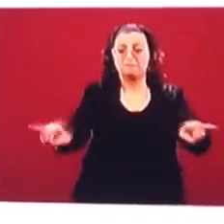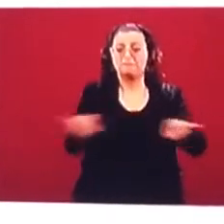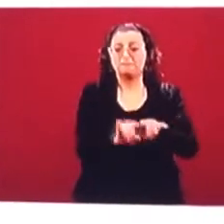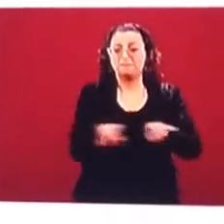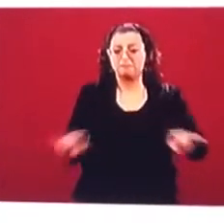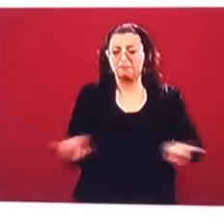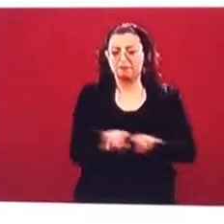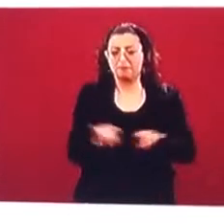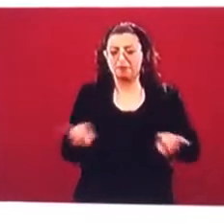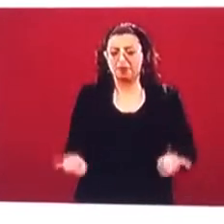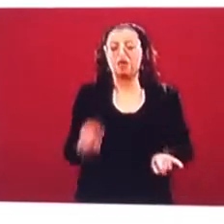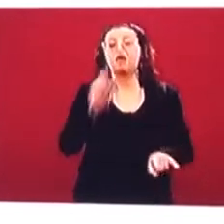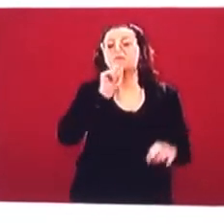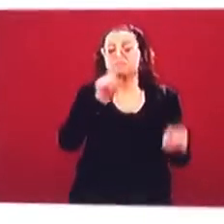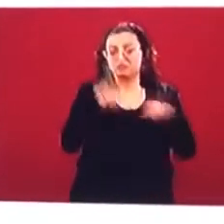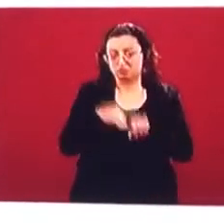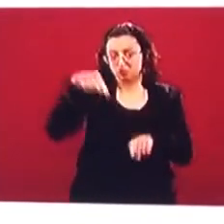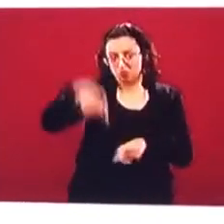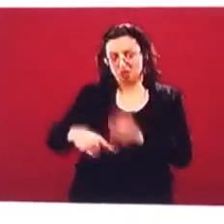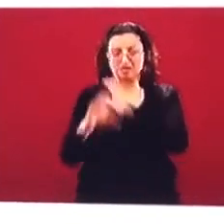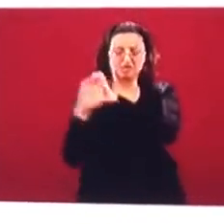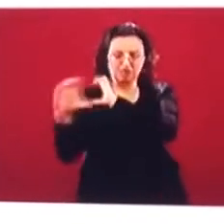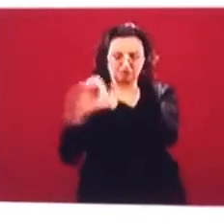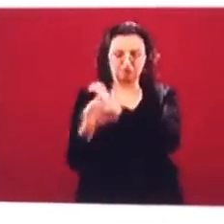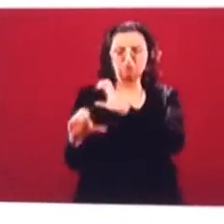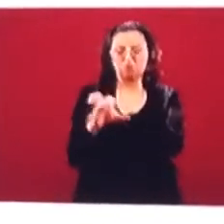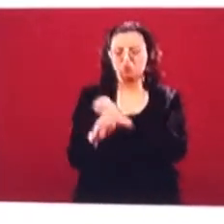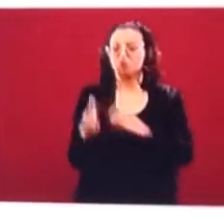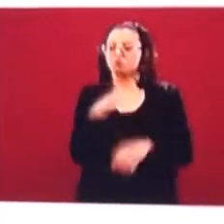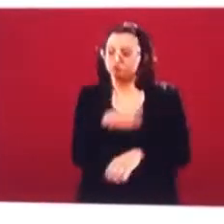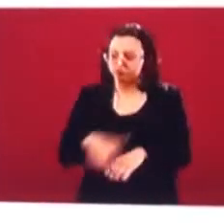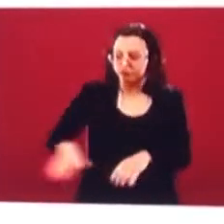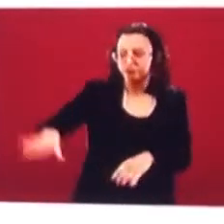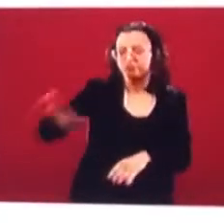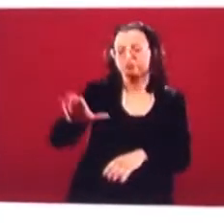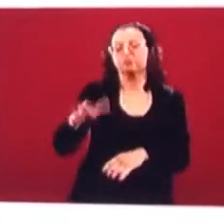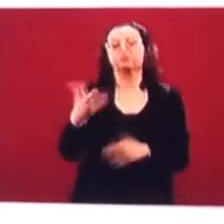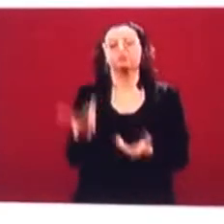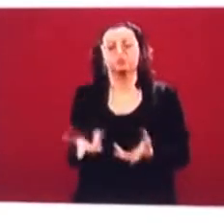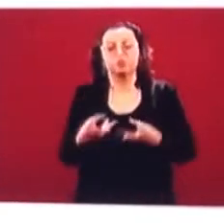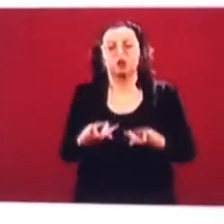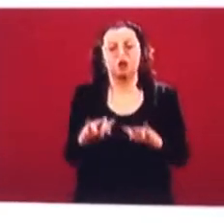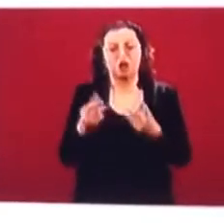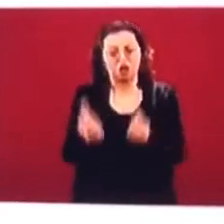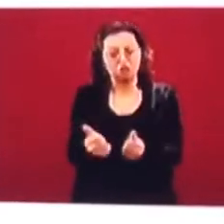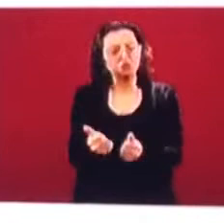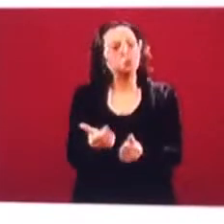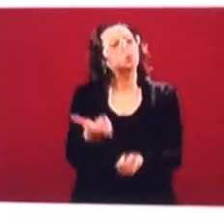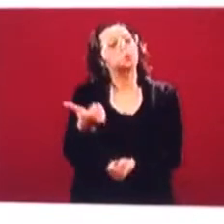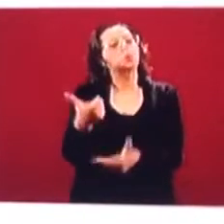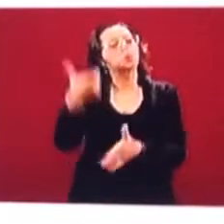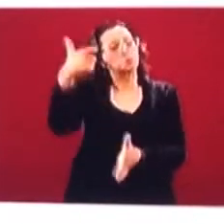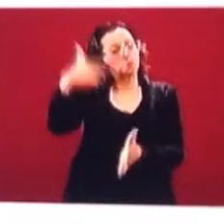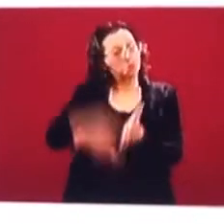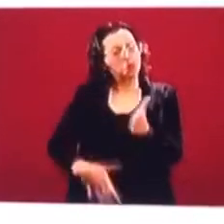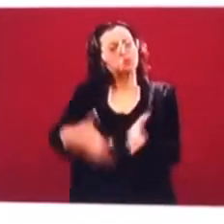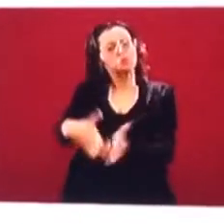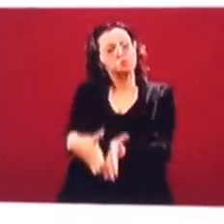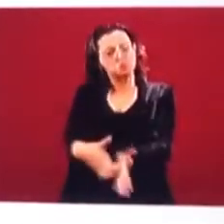Social. Las campañas del gobierno de prevención están cumpliendo los objetivos y la gente está tomando sus